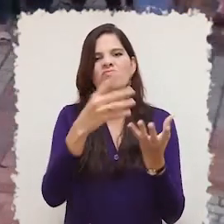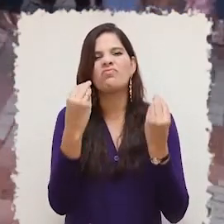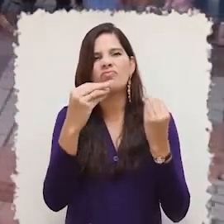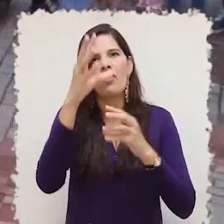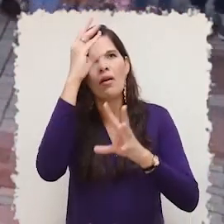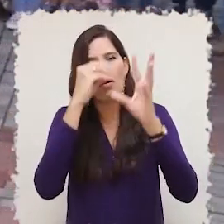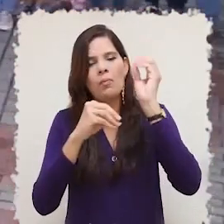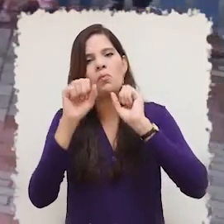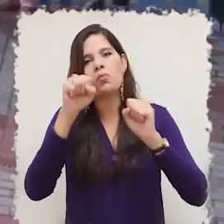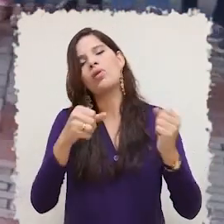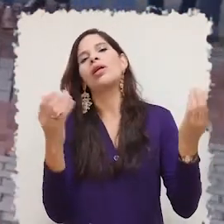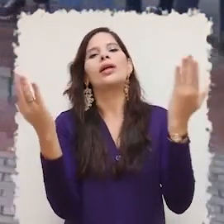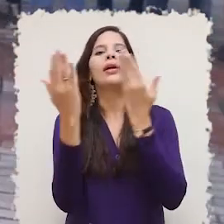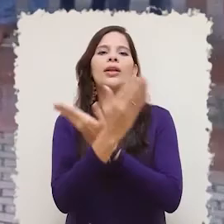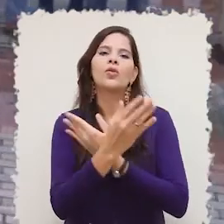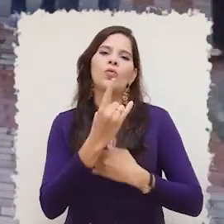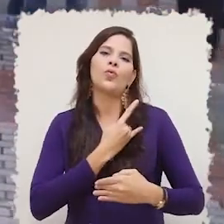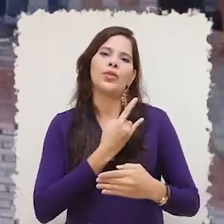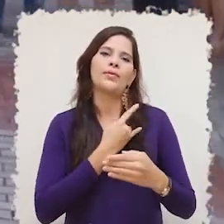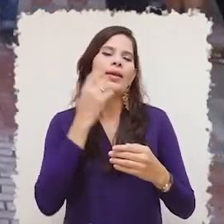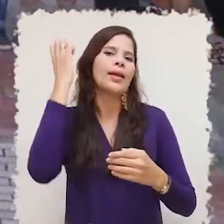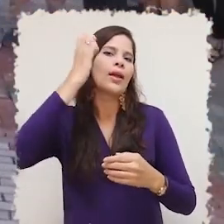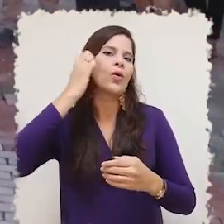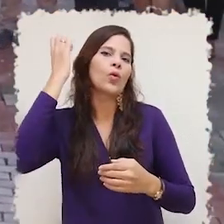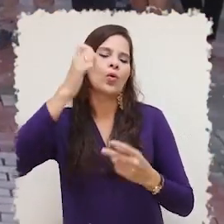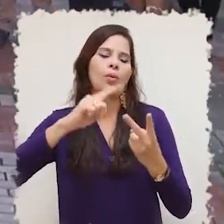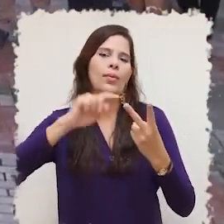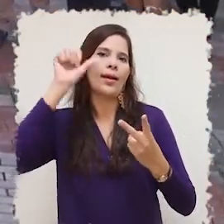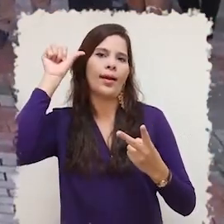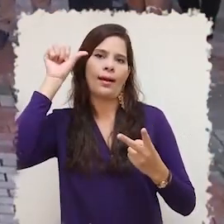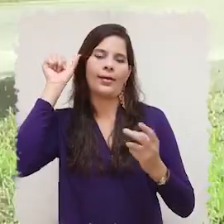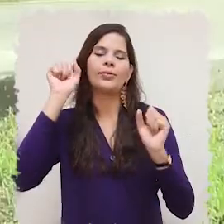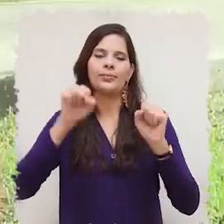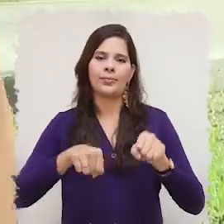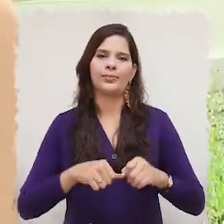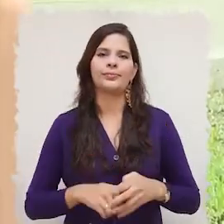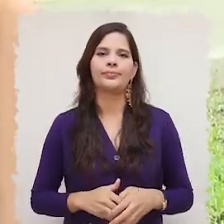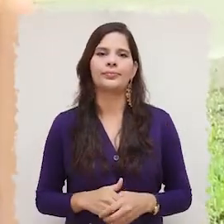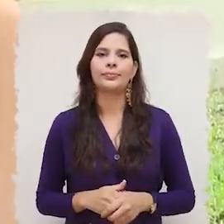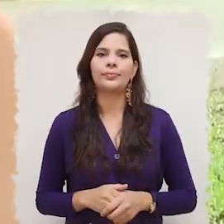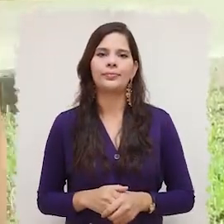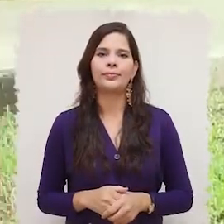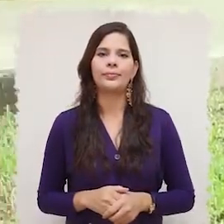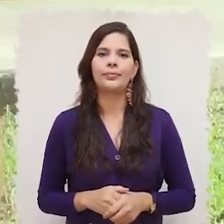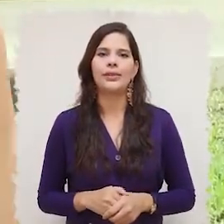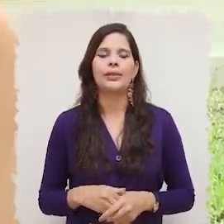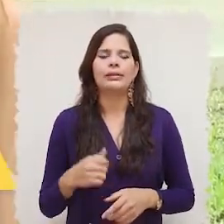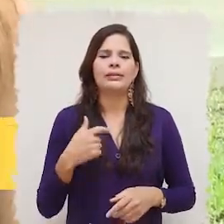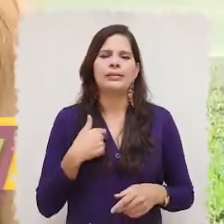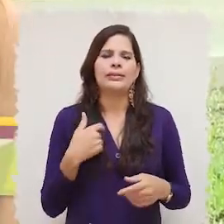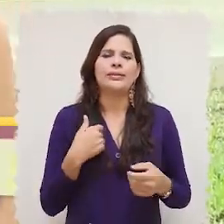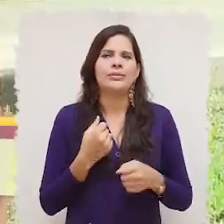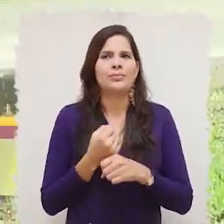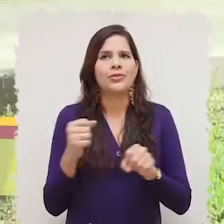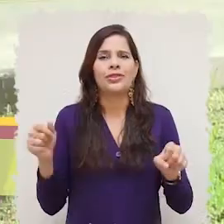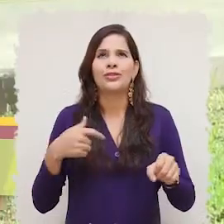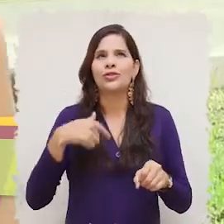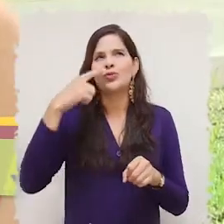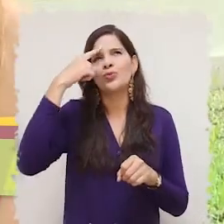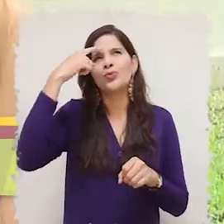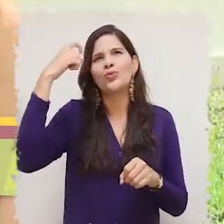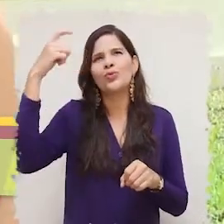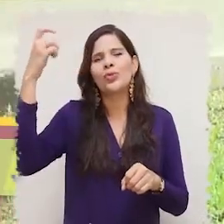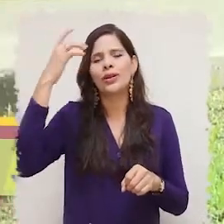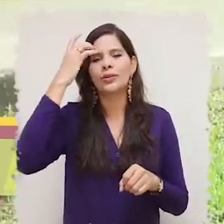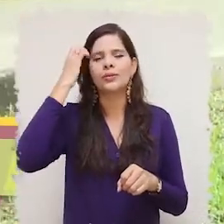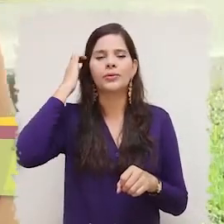destino para intercambios instituciones de educación superior de Europa y Asia. Realmente es un sueño